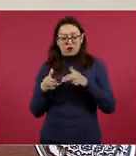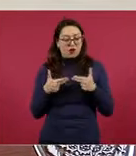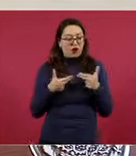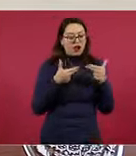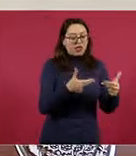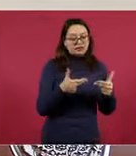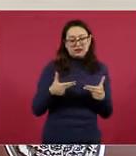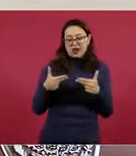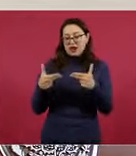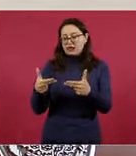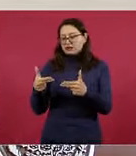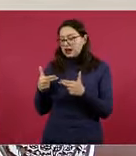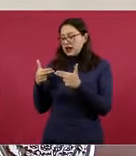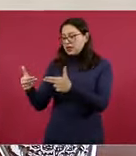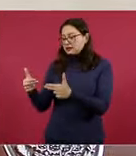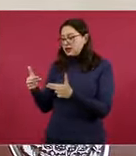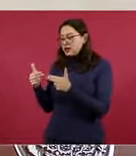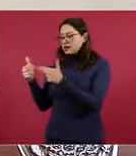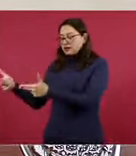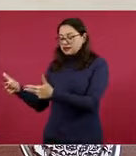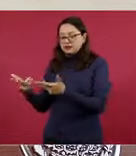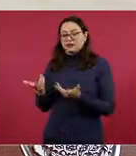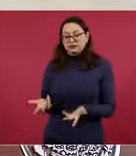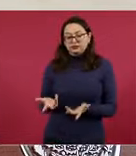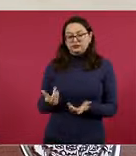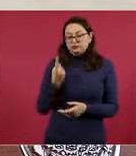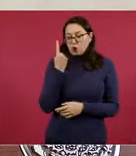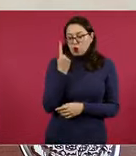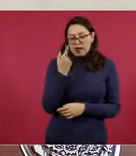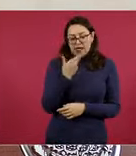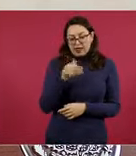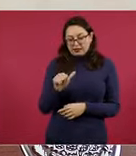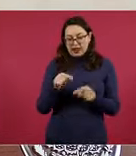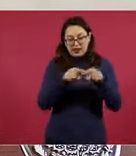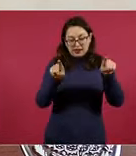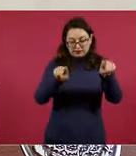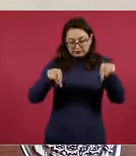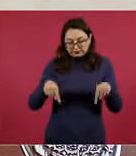1 hectárea, y yo, por ser mayor, me tocó la casa.